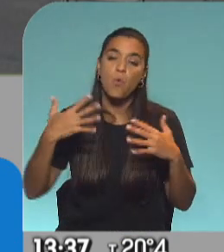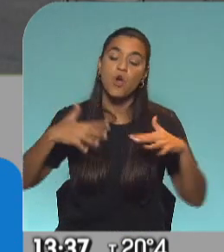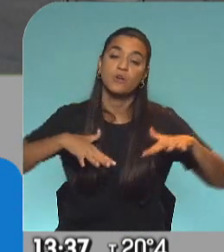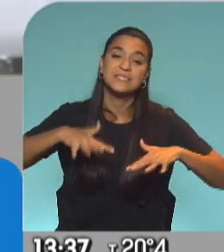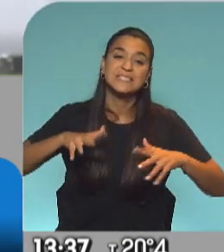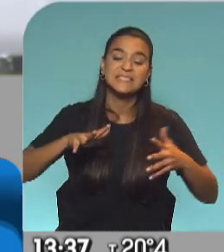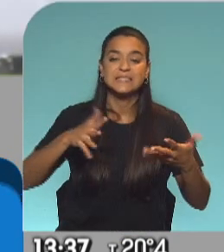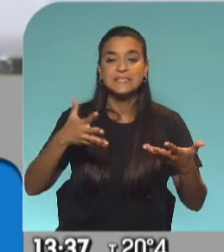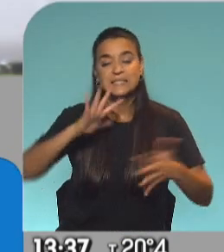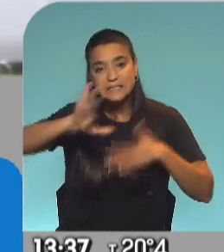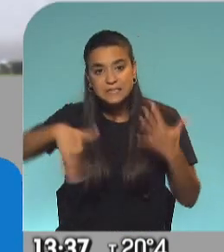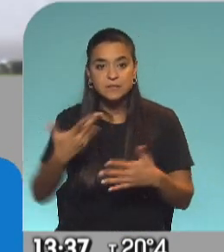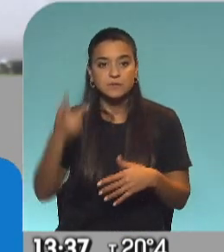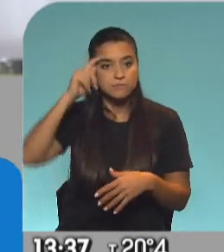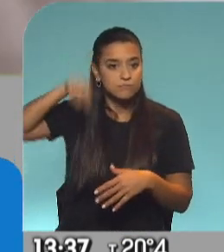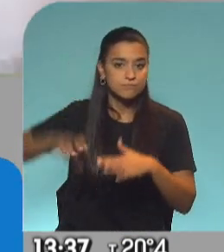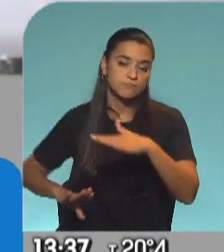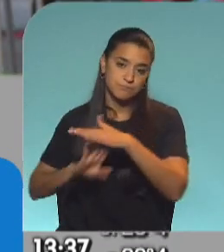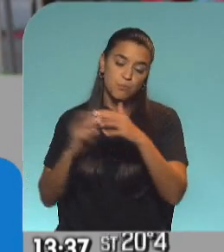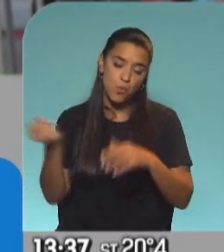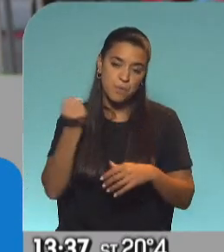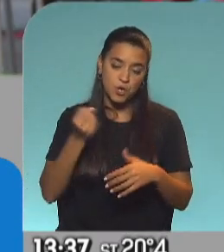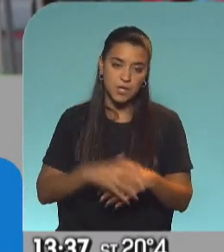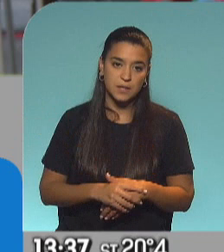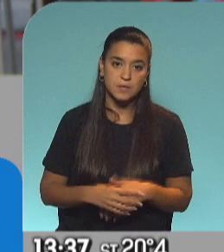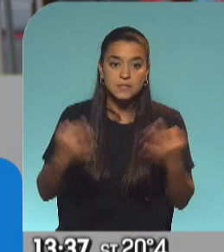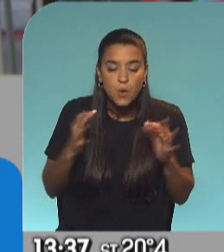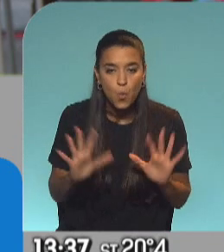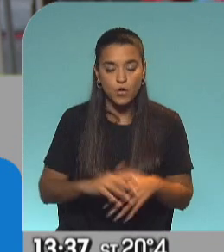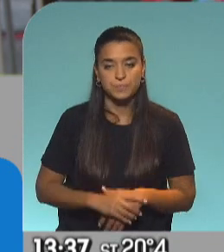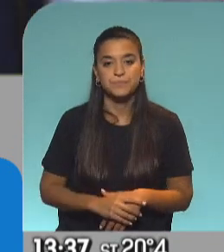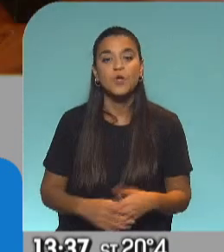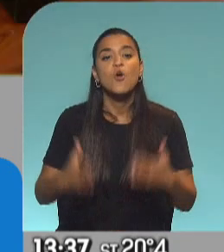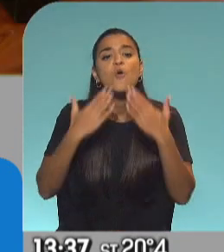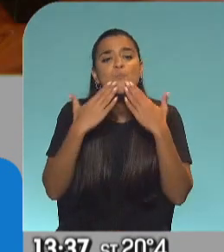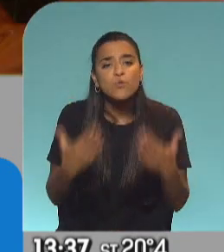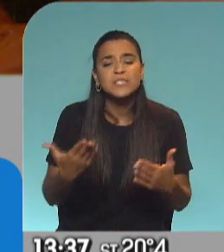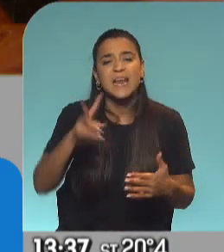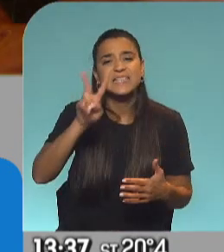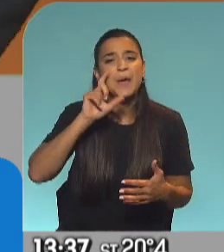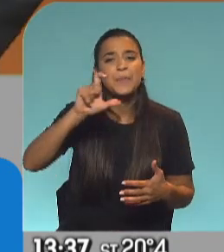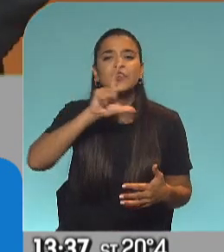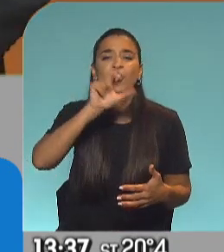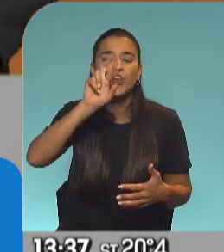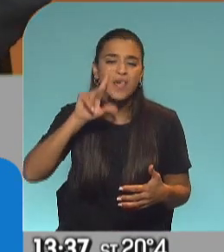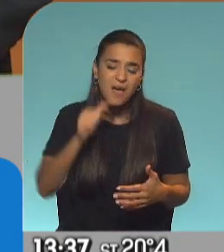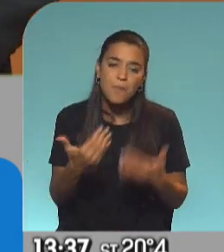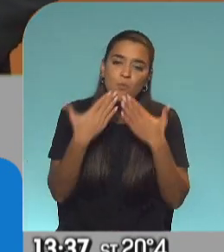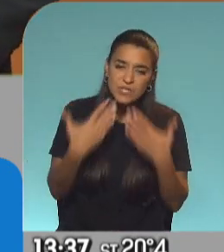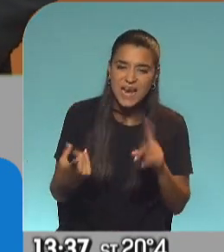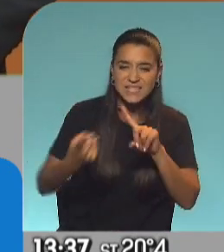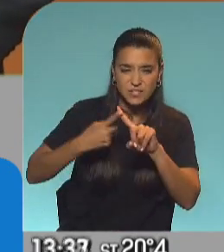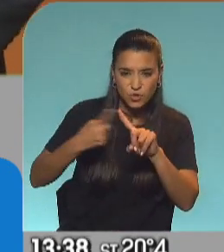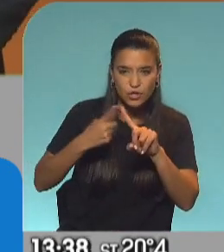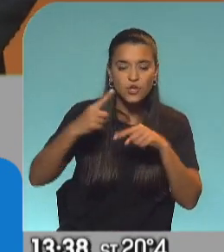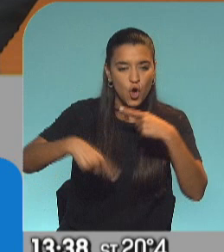y sí la Corte va a ser un jugador clave. Si ocurre eso. Muchas gracias, Victoria. Te agradecemos mucho este contacto.